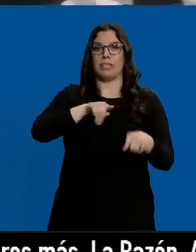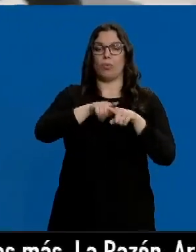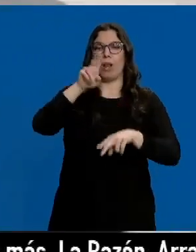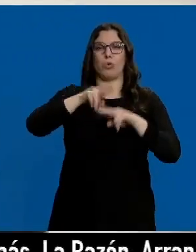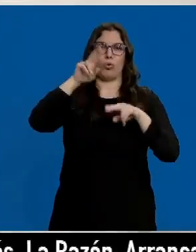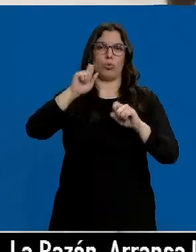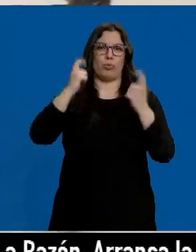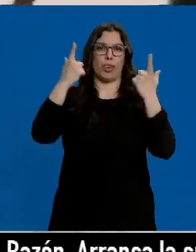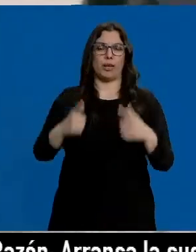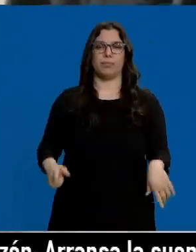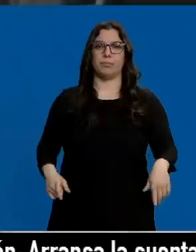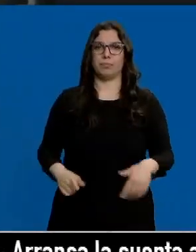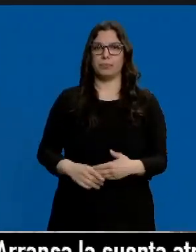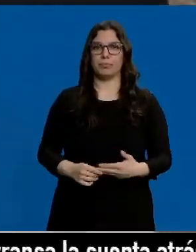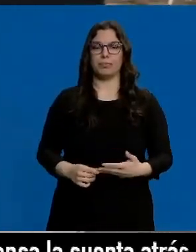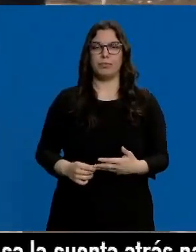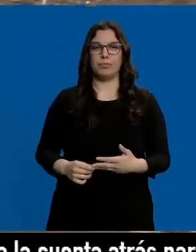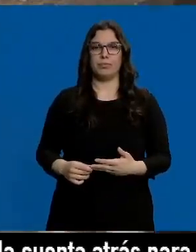oficial.